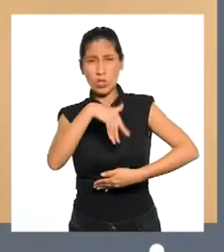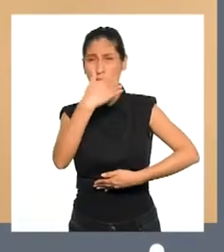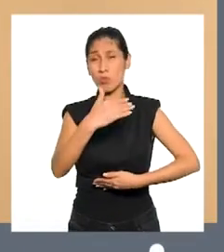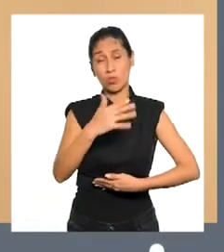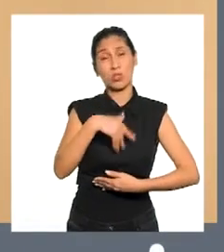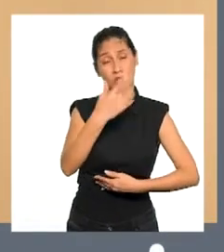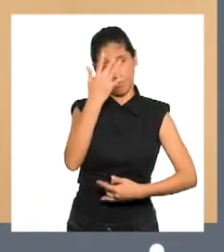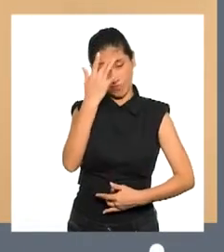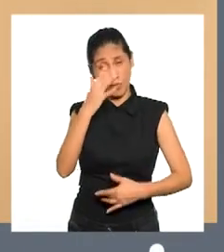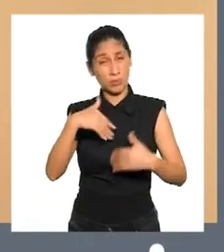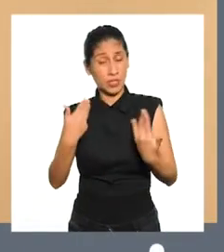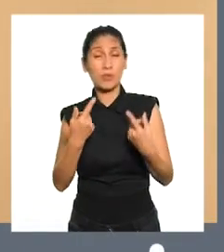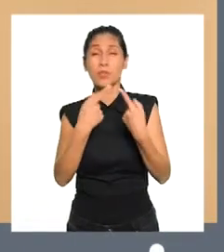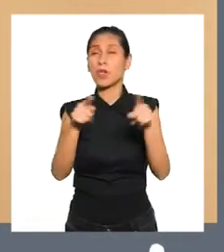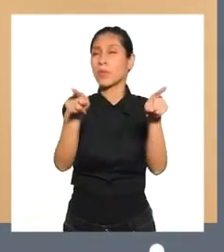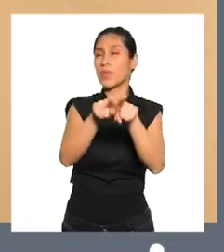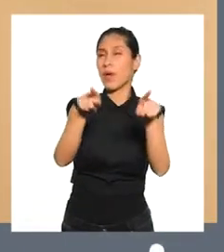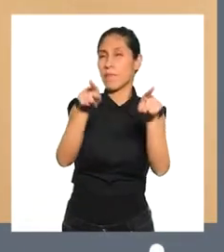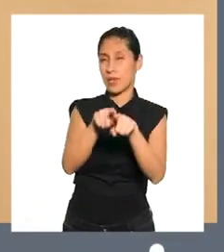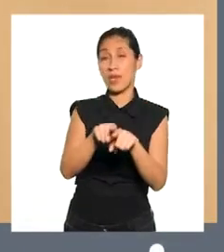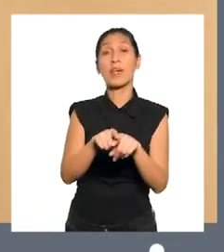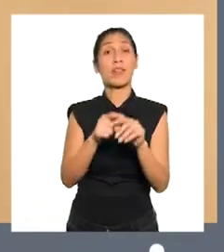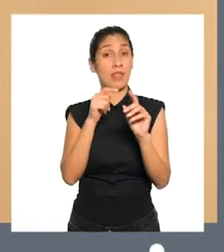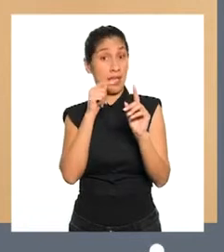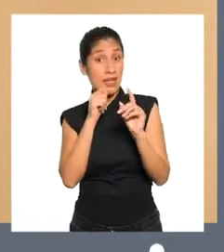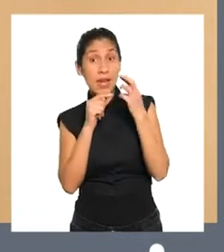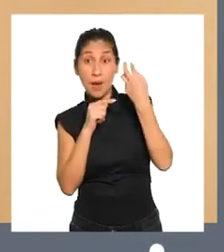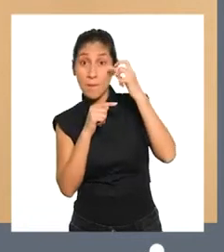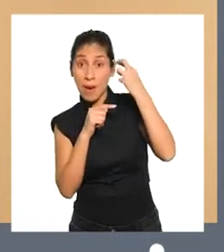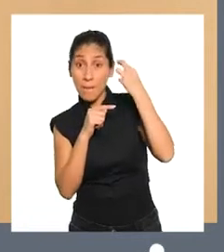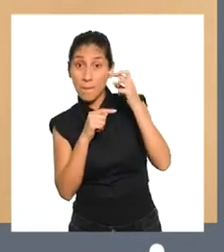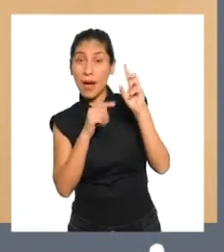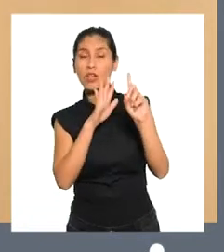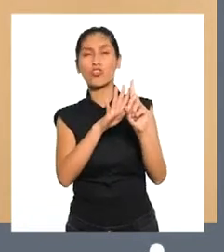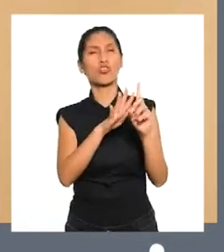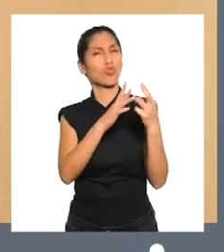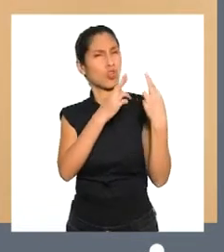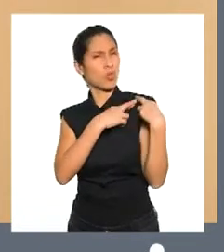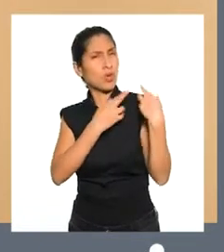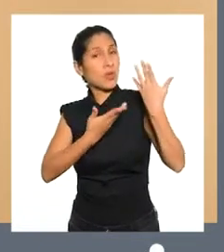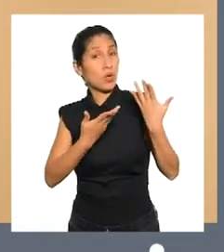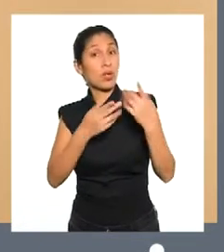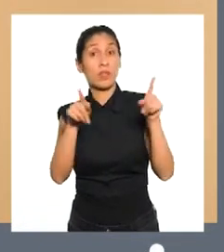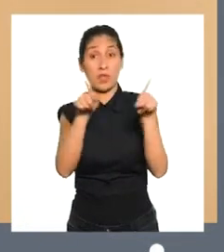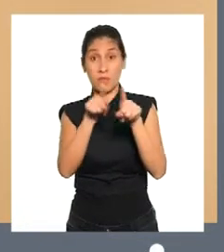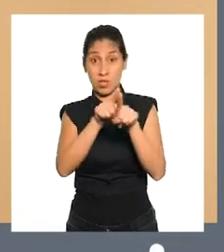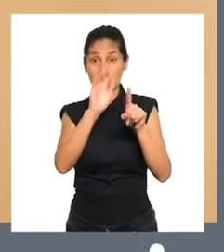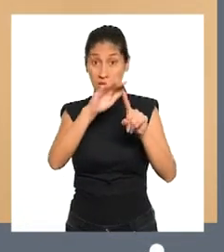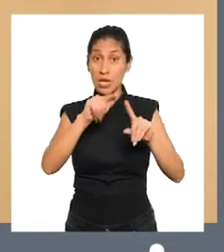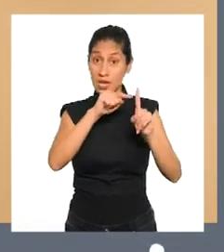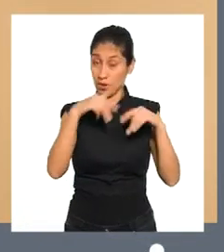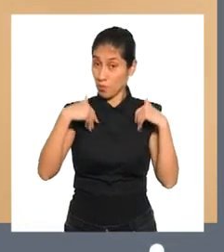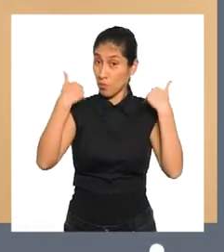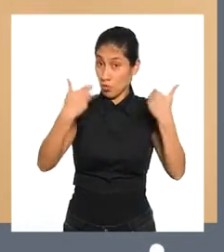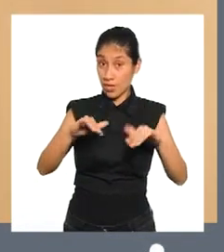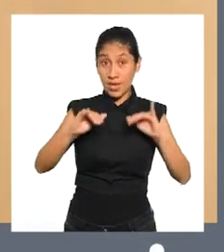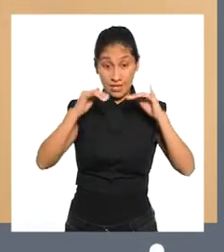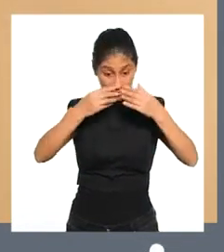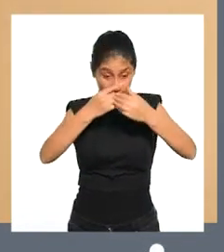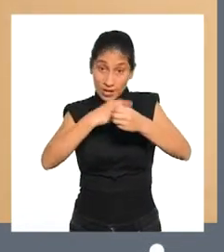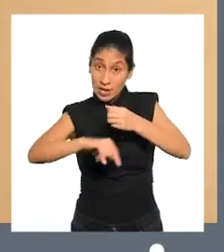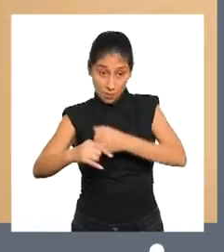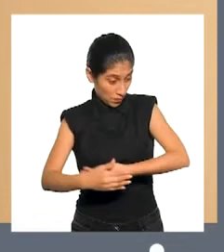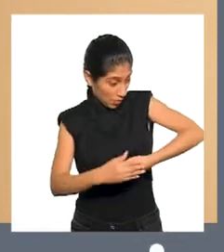rol del padre también es importante, porque él puede transmitir algunas marcas epigenéticas a su descendencia.